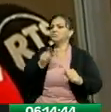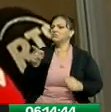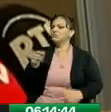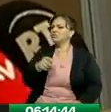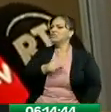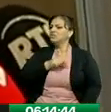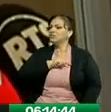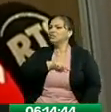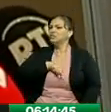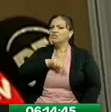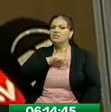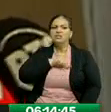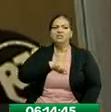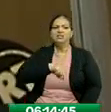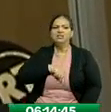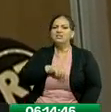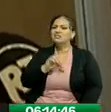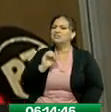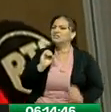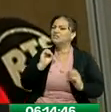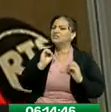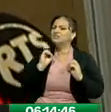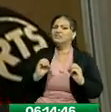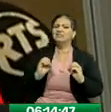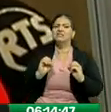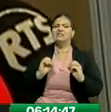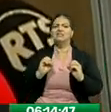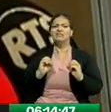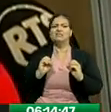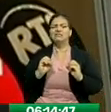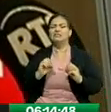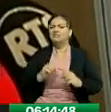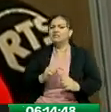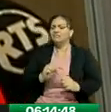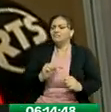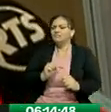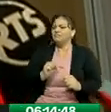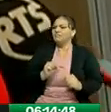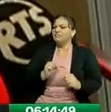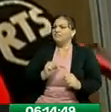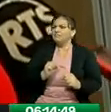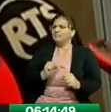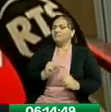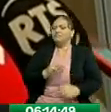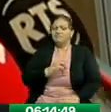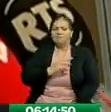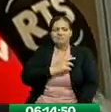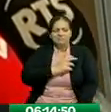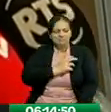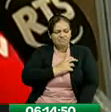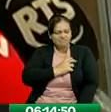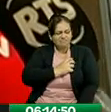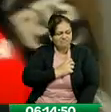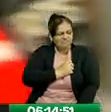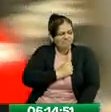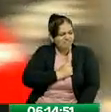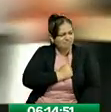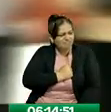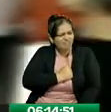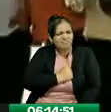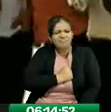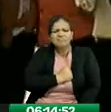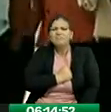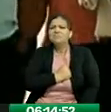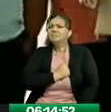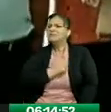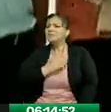no puedo dejar de sentir esta opresión que se siente de la falta de mi hija que me hace.